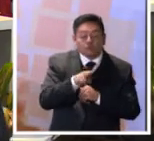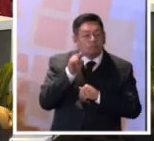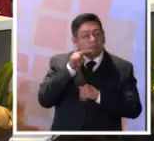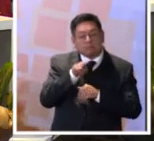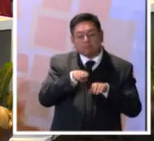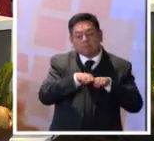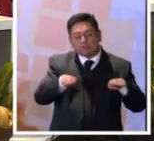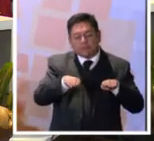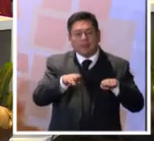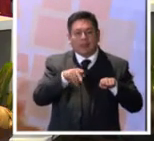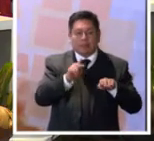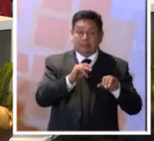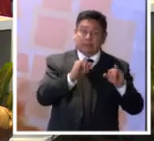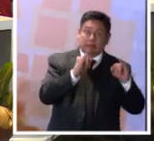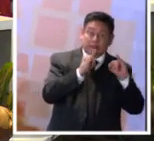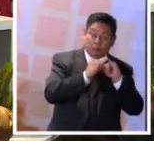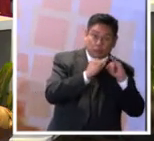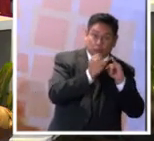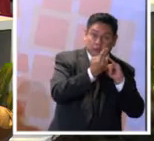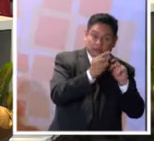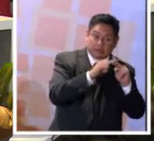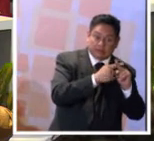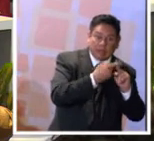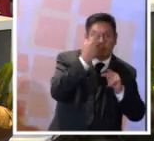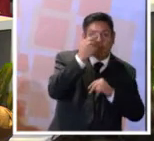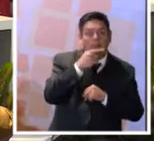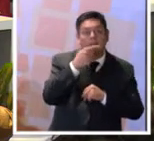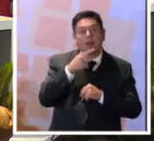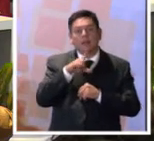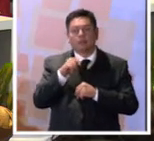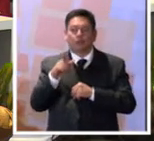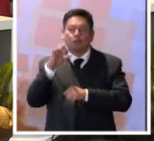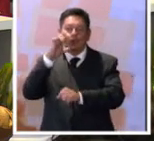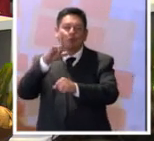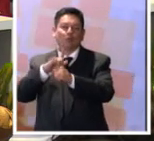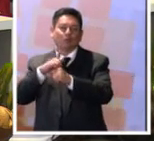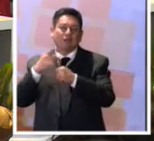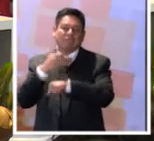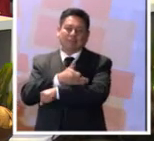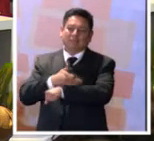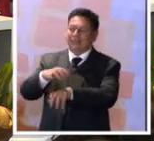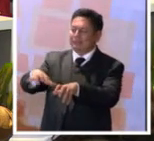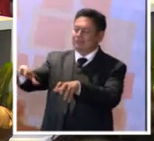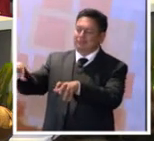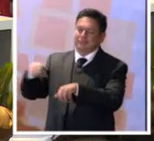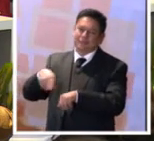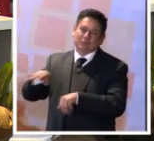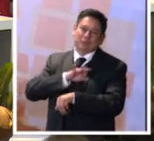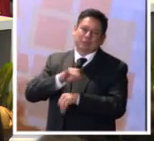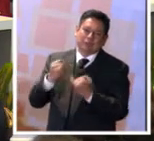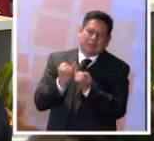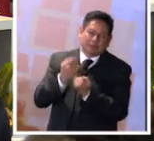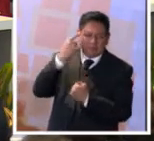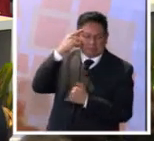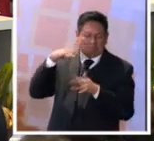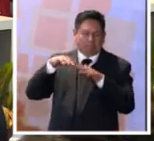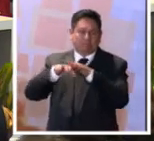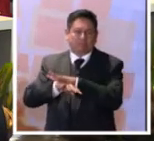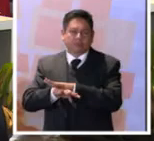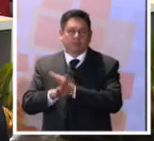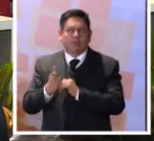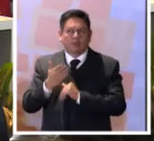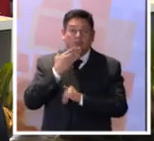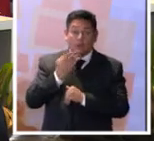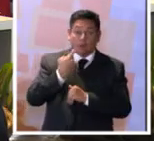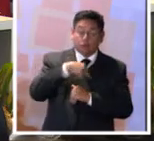hogar. Permítaseme este nada más comentario. Y es justamente eso que en la Asociación Mexicana de Impartidores de Justicia hemos